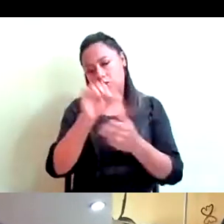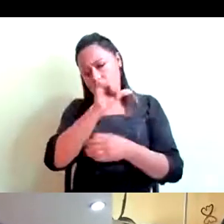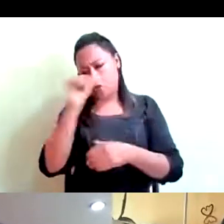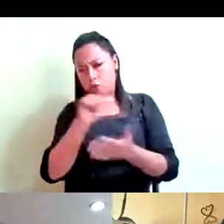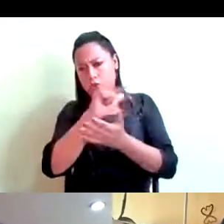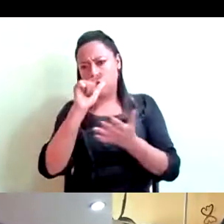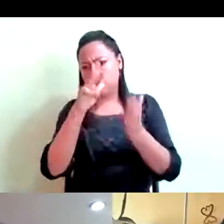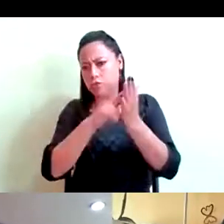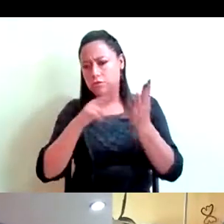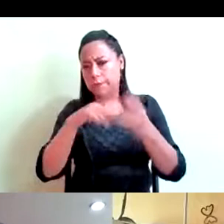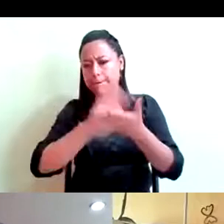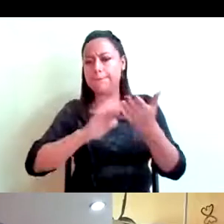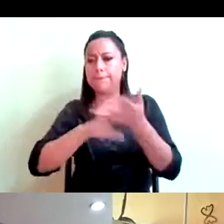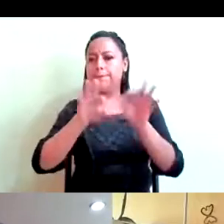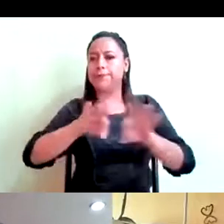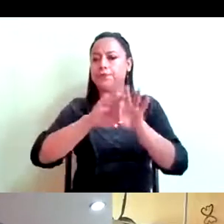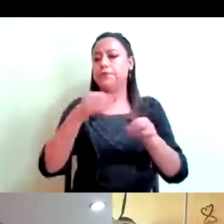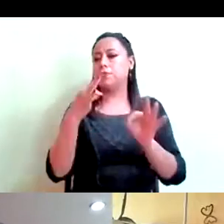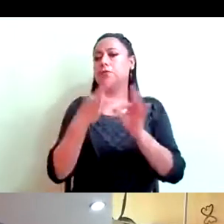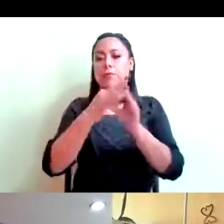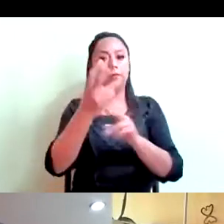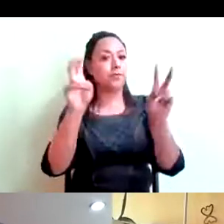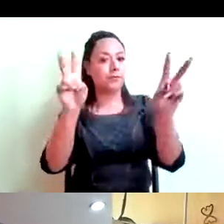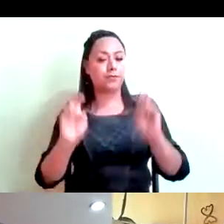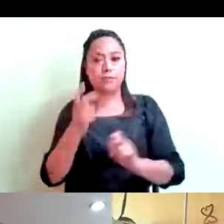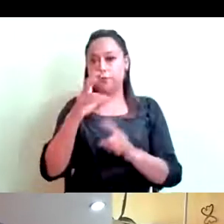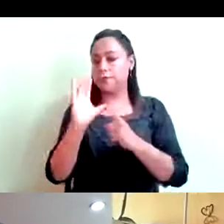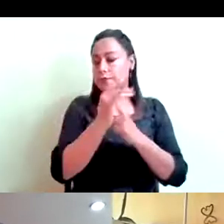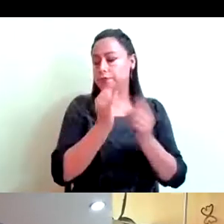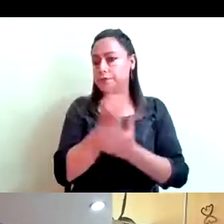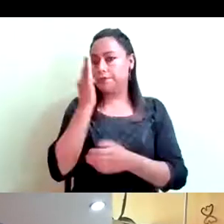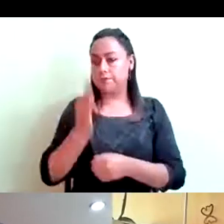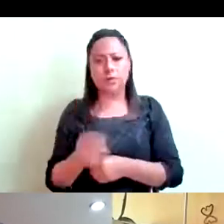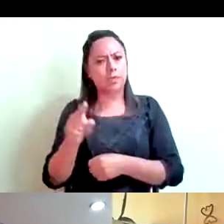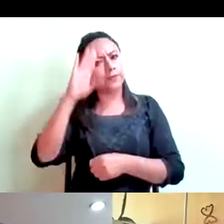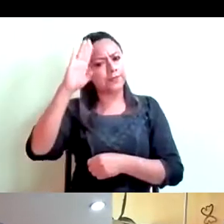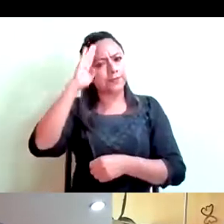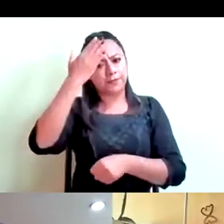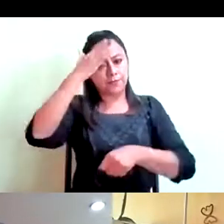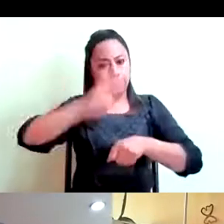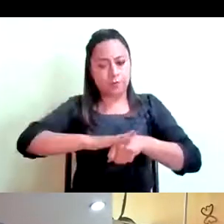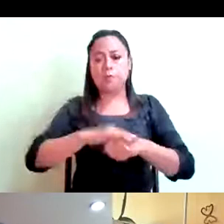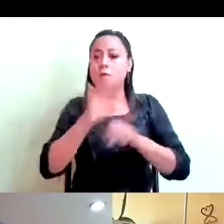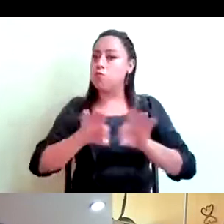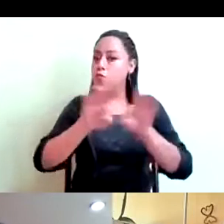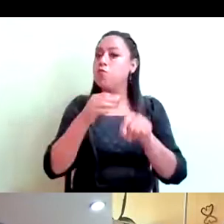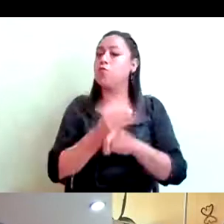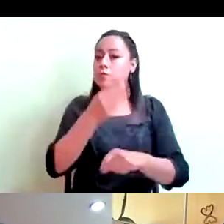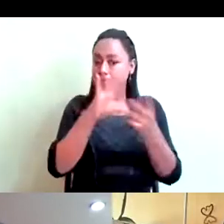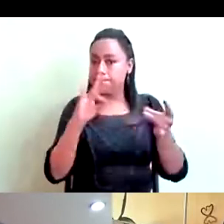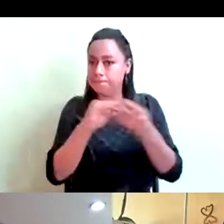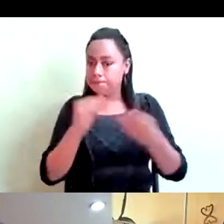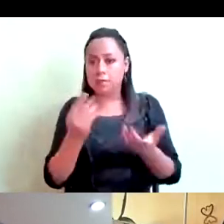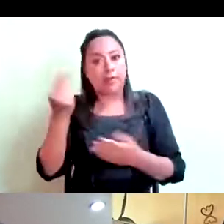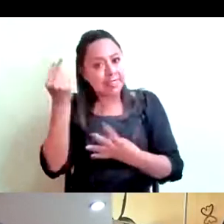en la materia. Esta comisión dictaminadora considera relevante hacer notar la necesidad